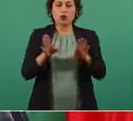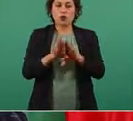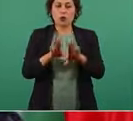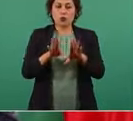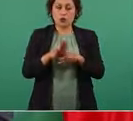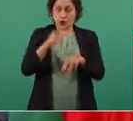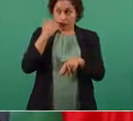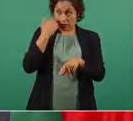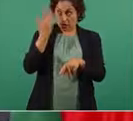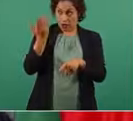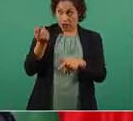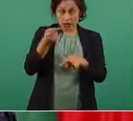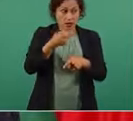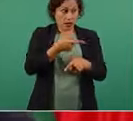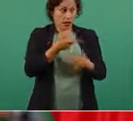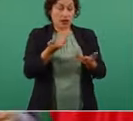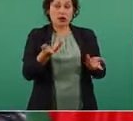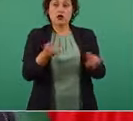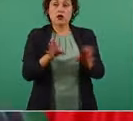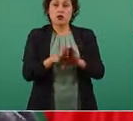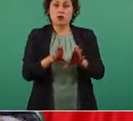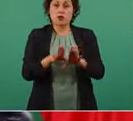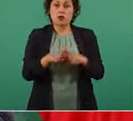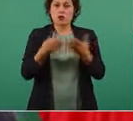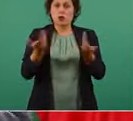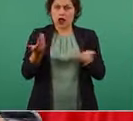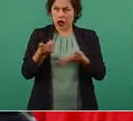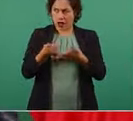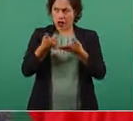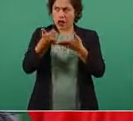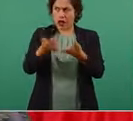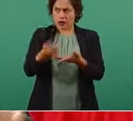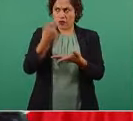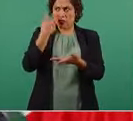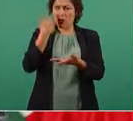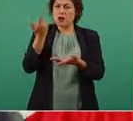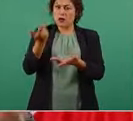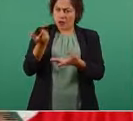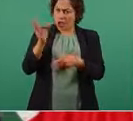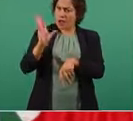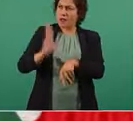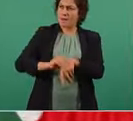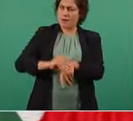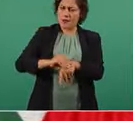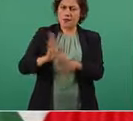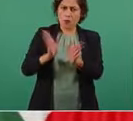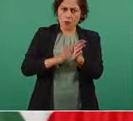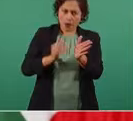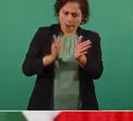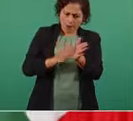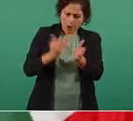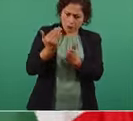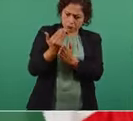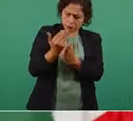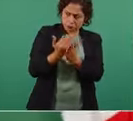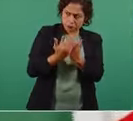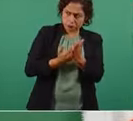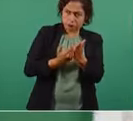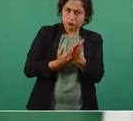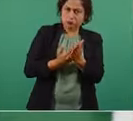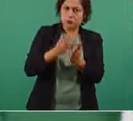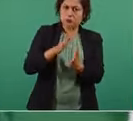invertir y se les está dando facilidades para que tengan los permisos y todo, pero de todas maneras